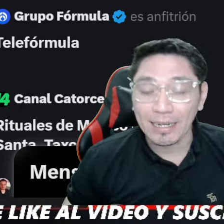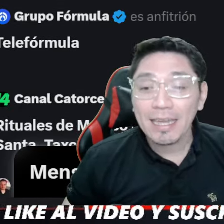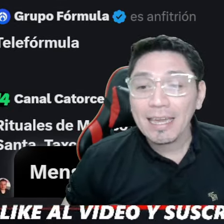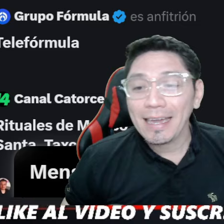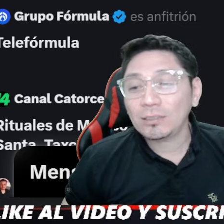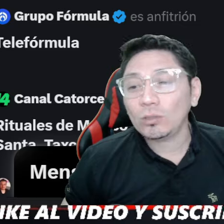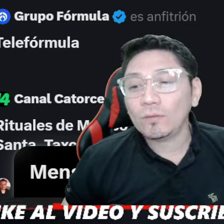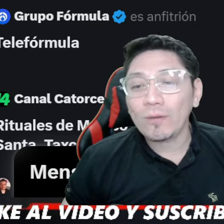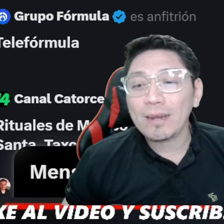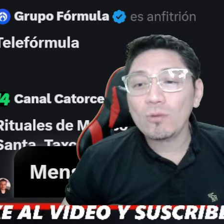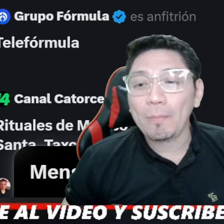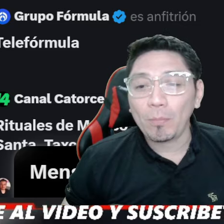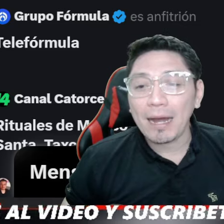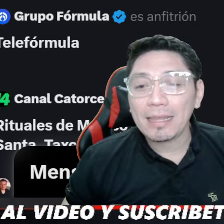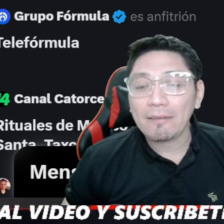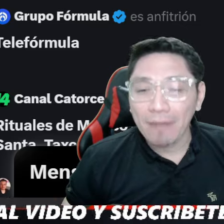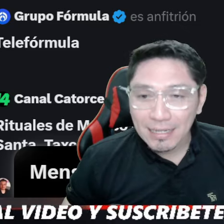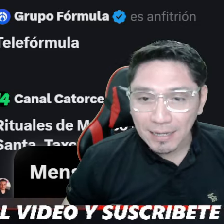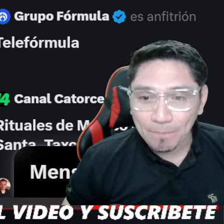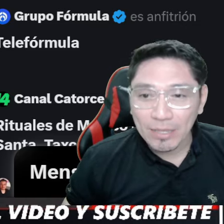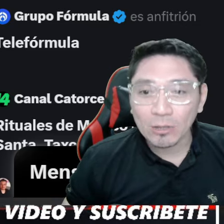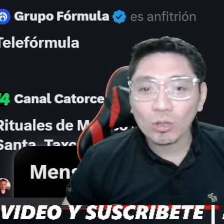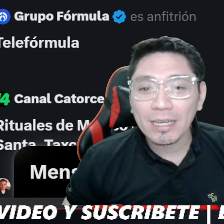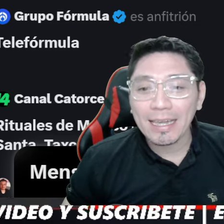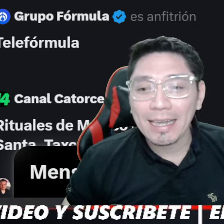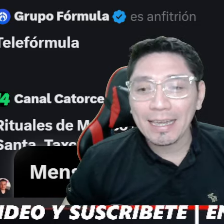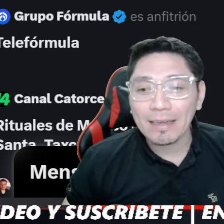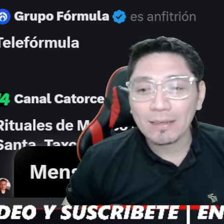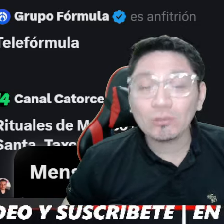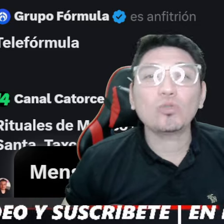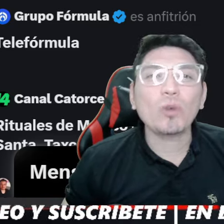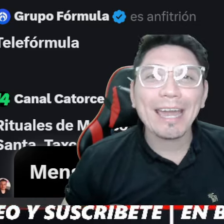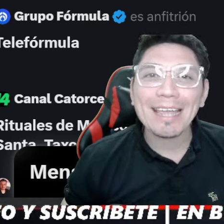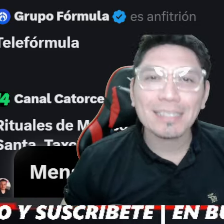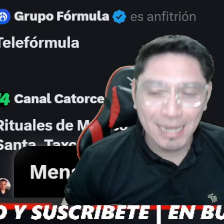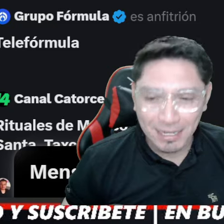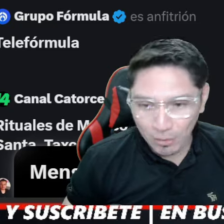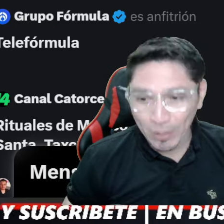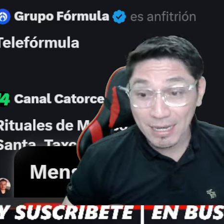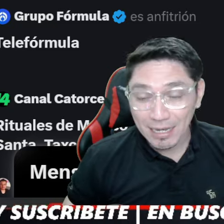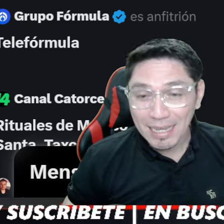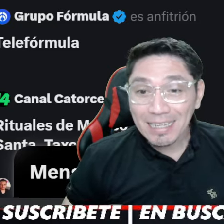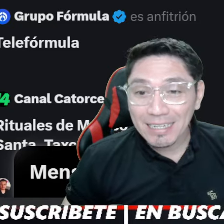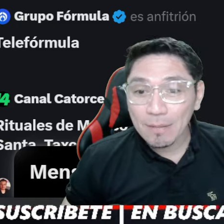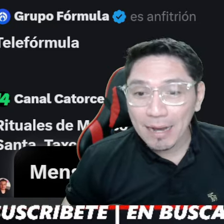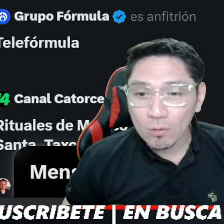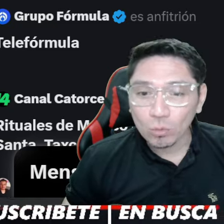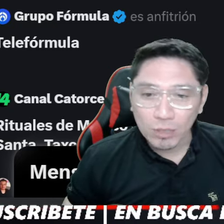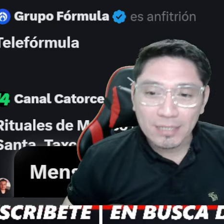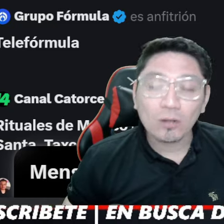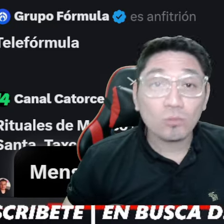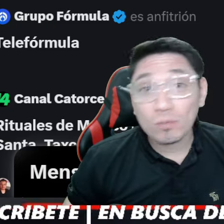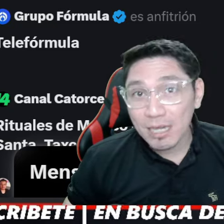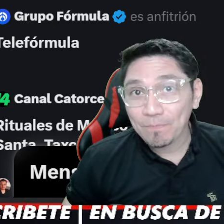ayer Esto fue una propaganda falsa en donde eh es una sugerencia dijo ella sin embargo